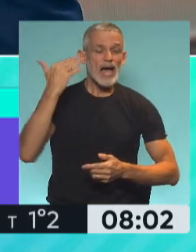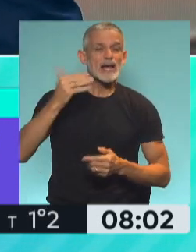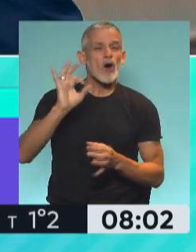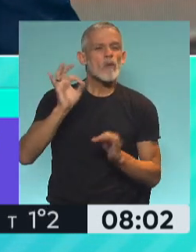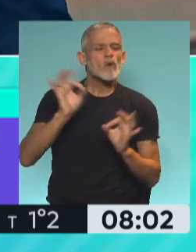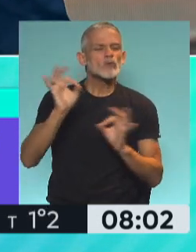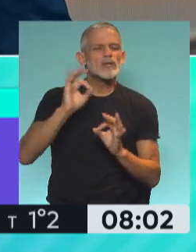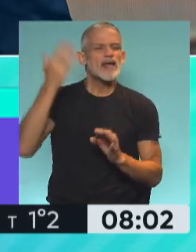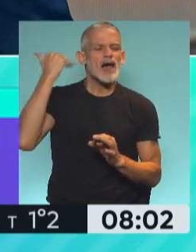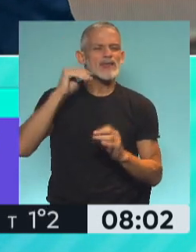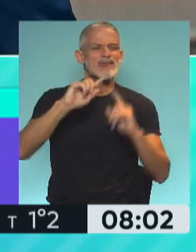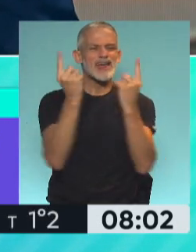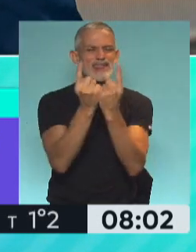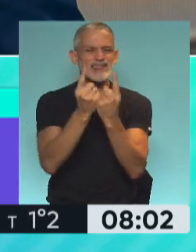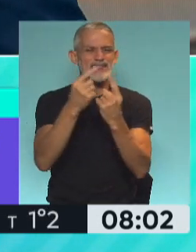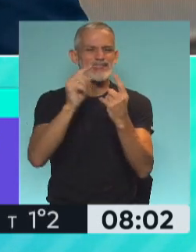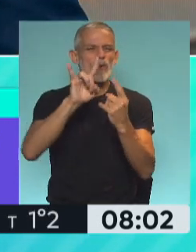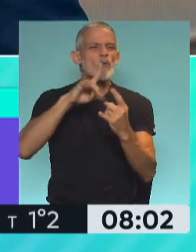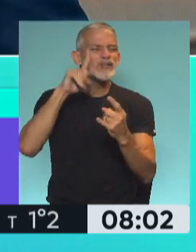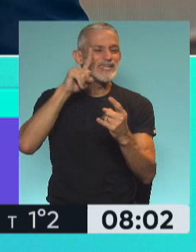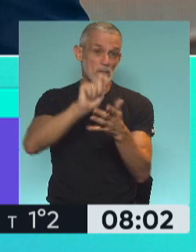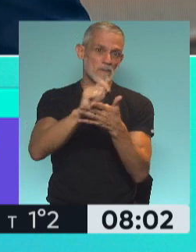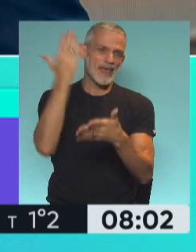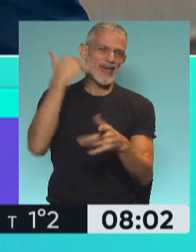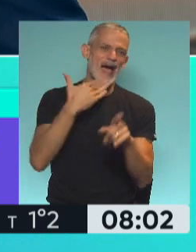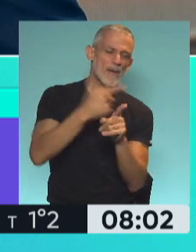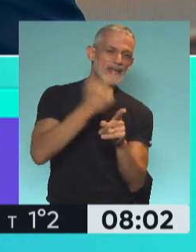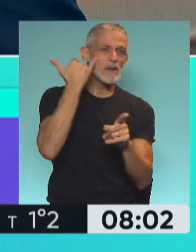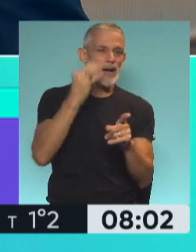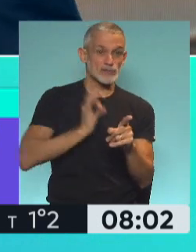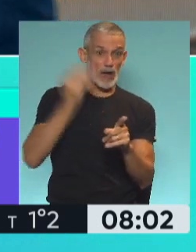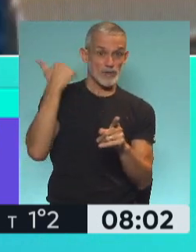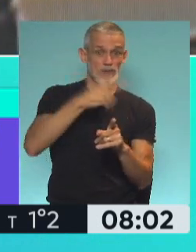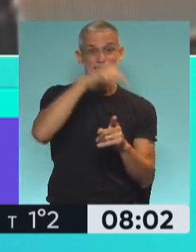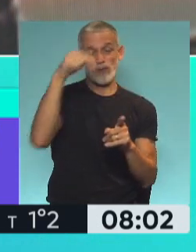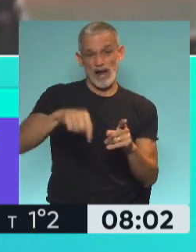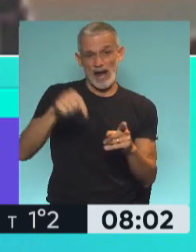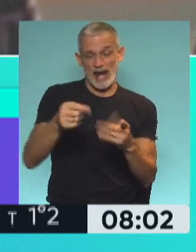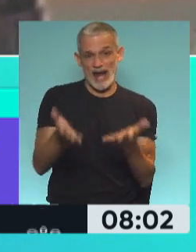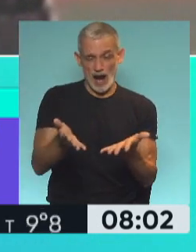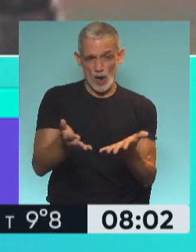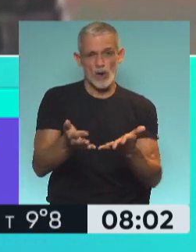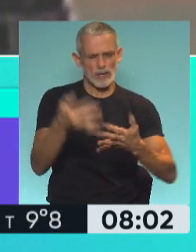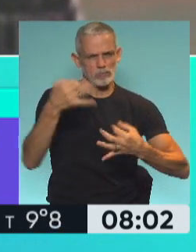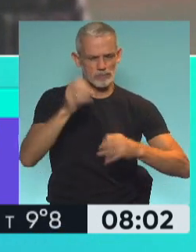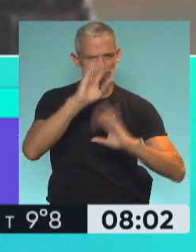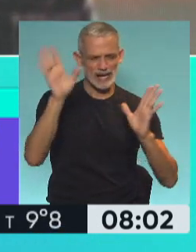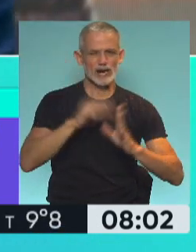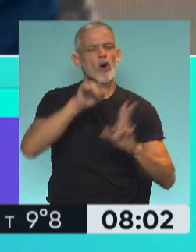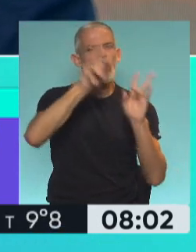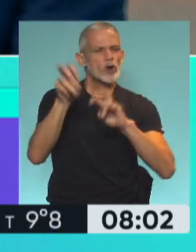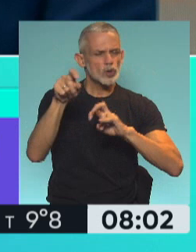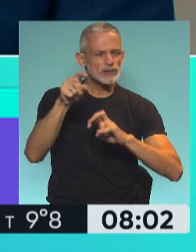de vida en una terapia intensiva en el mes de abril, mayo del año pasado, que la que tenemos hoy en día. Otro tema